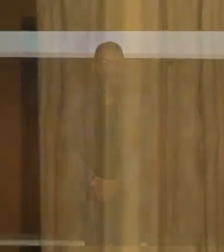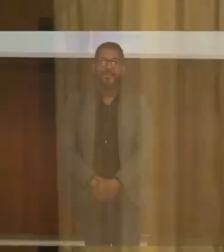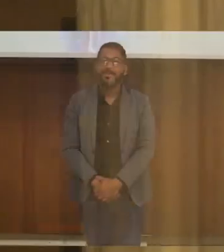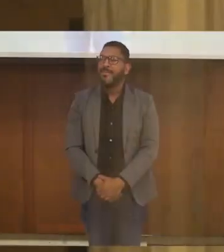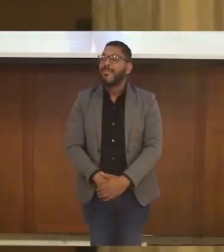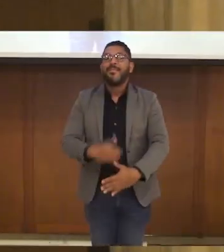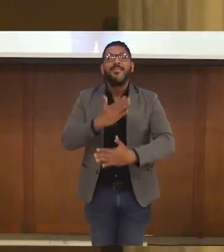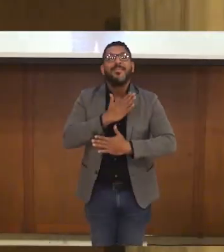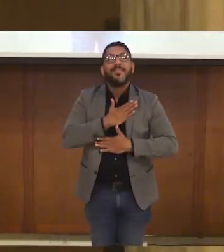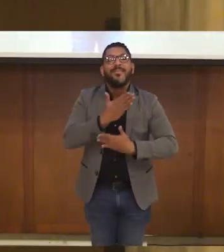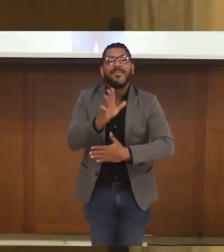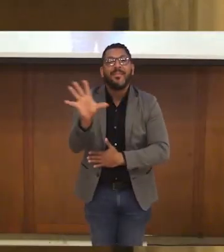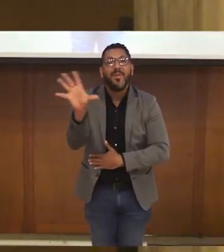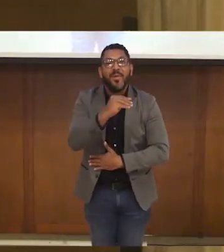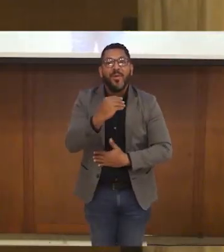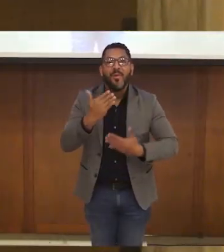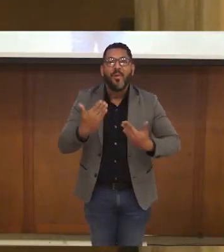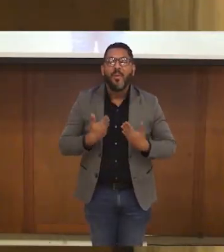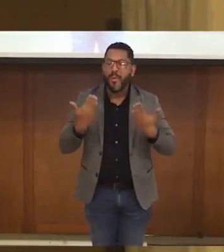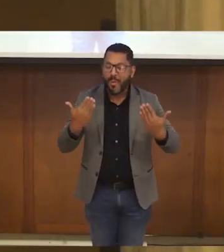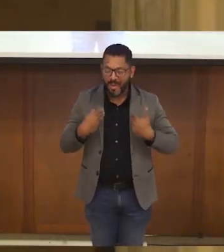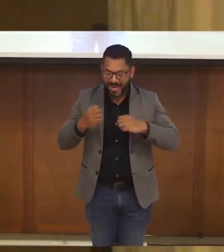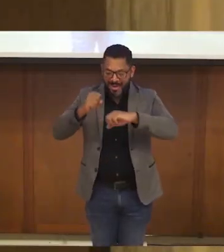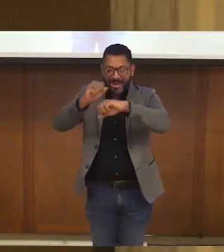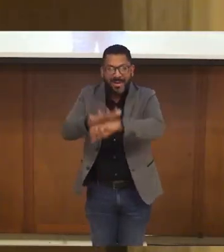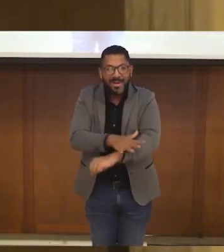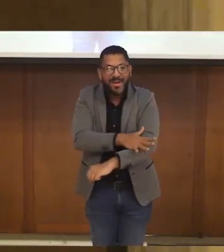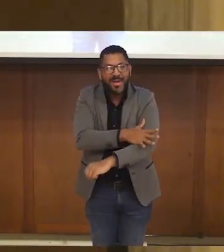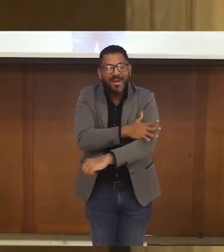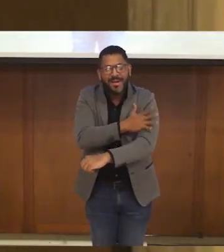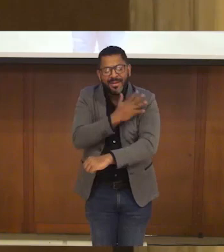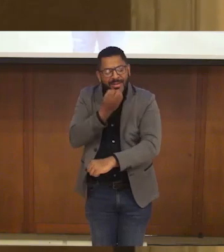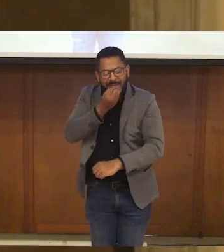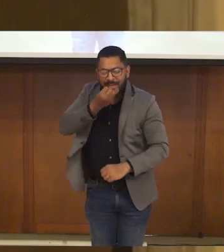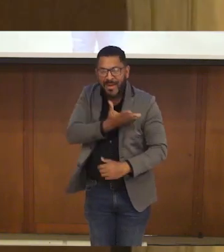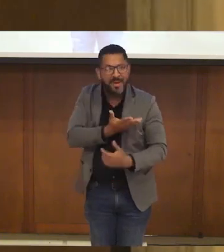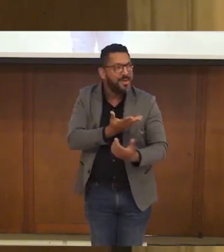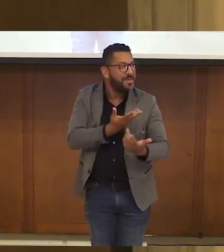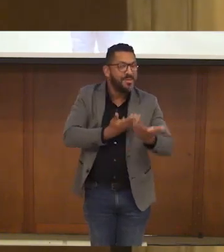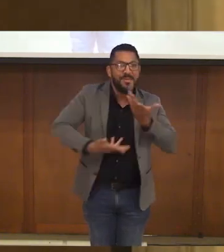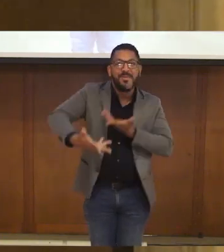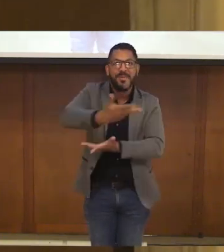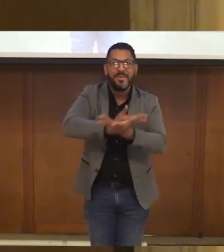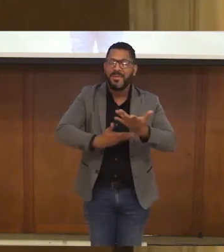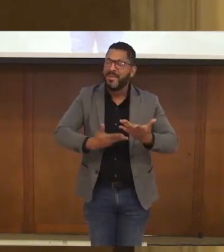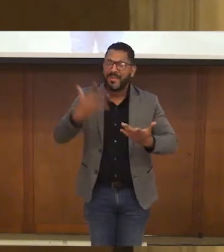Bueno, un saludo para todos. Es muy gratificante, es muy emocionante, es muy bello estar acá.